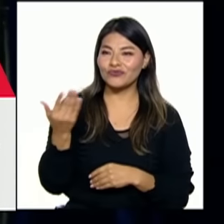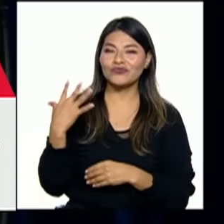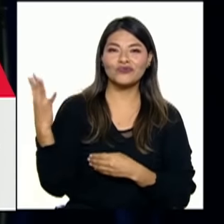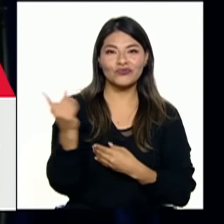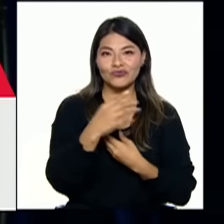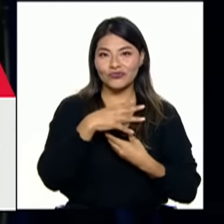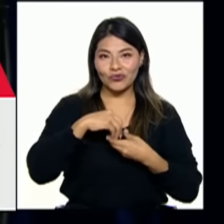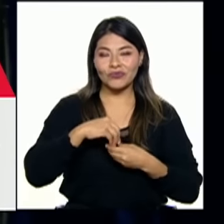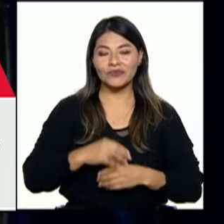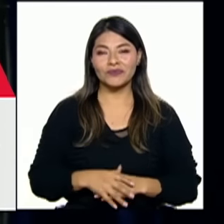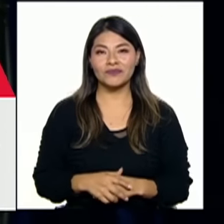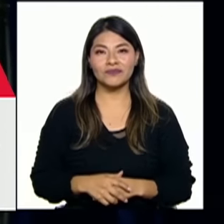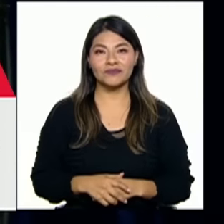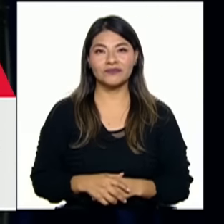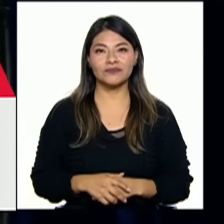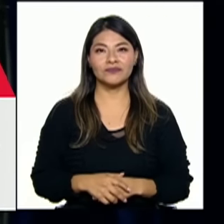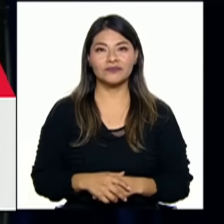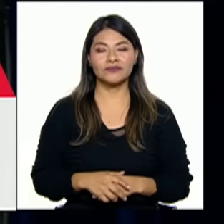señores.